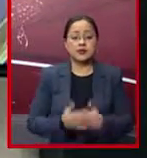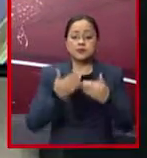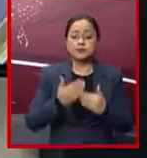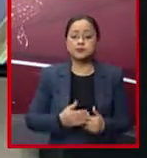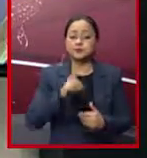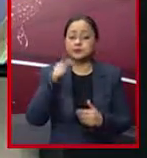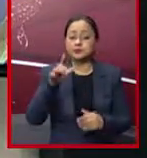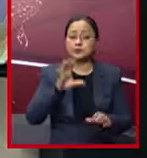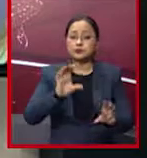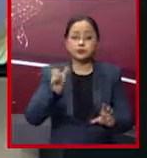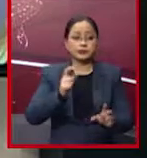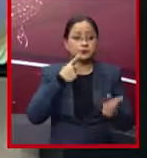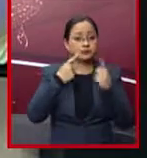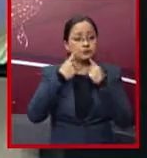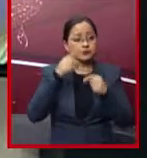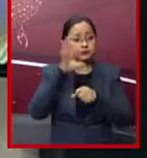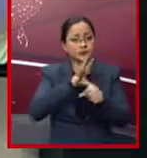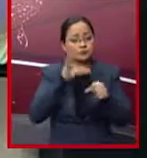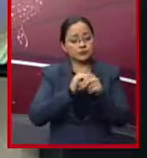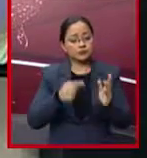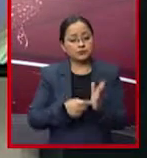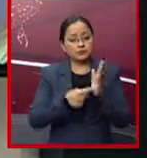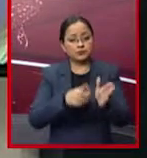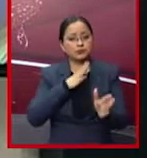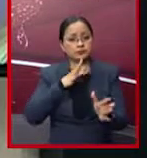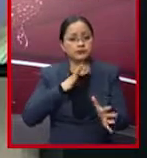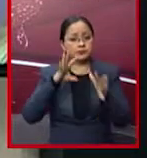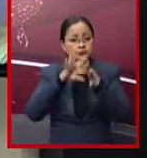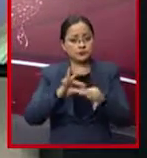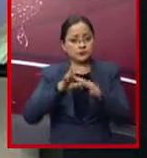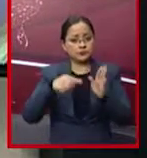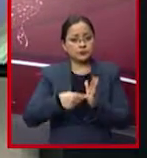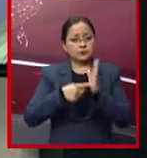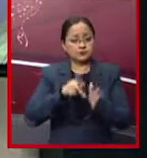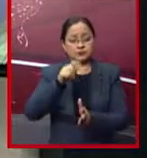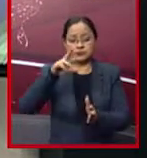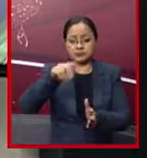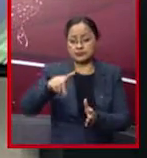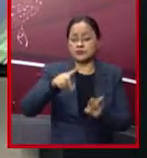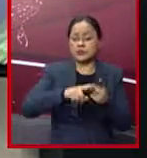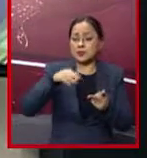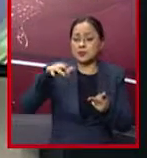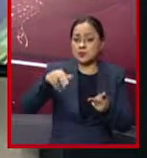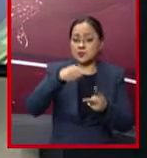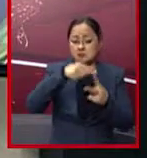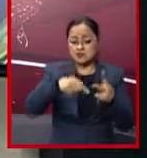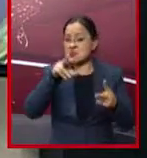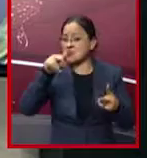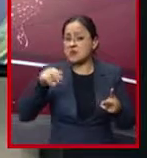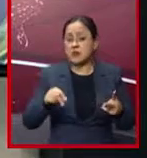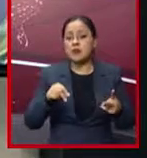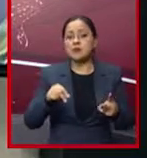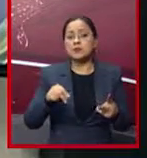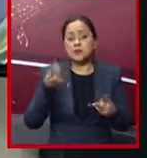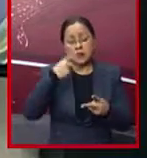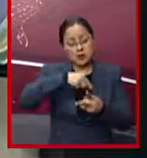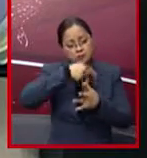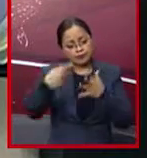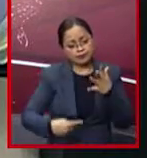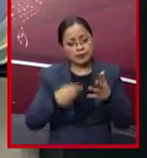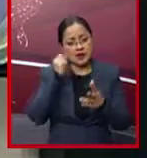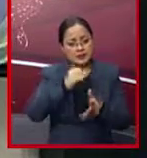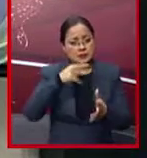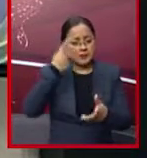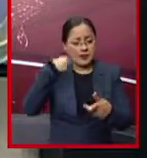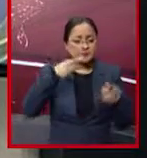Finalmente, tras la discusión en lo general y el rechazo a modificaciones presentadas por el PRD y Morena, el dictamen fue sometido a votación en lo general y en lo